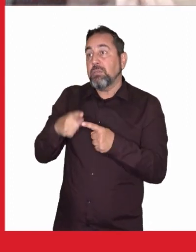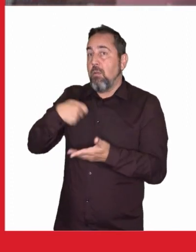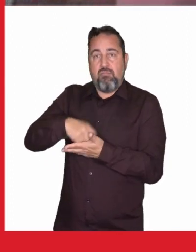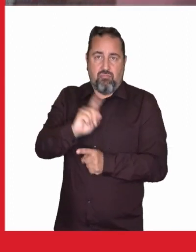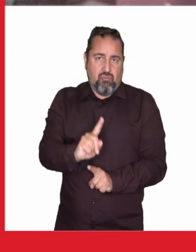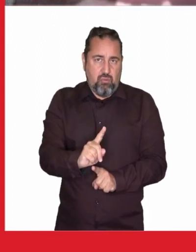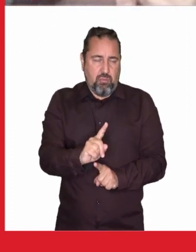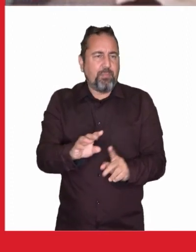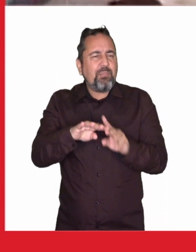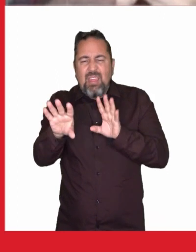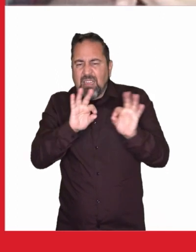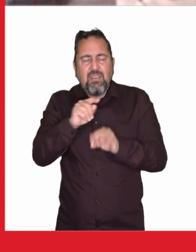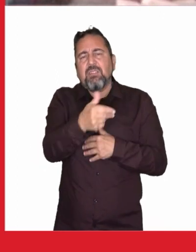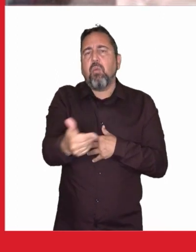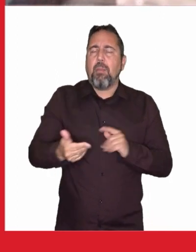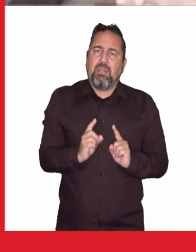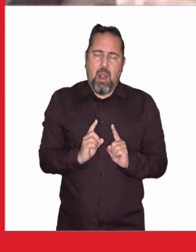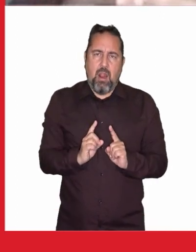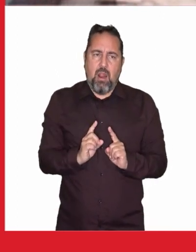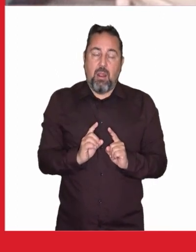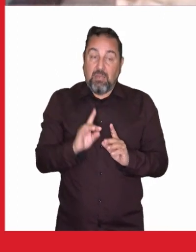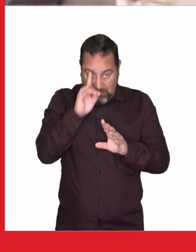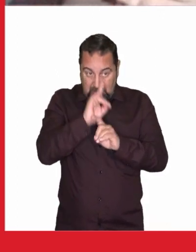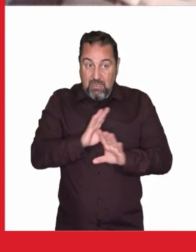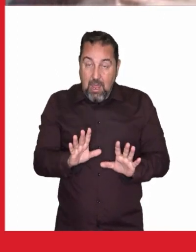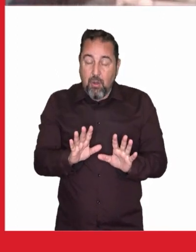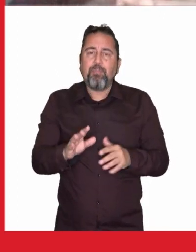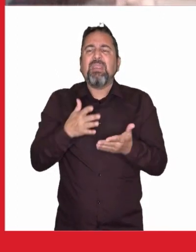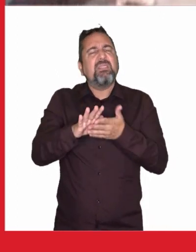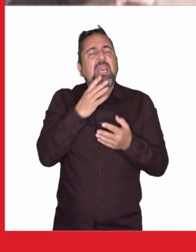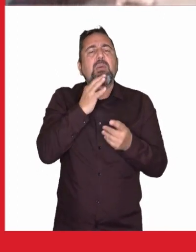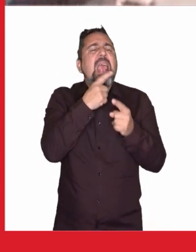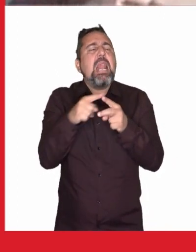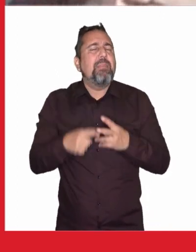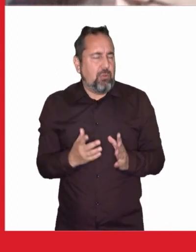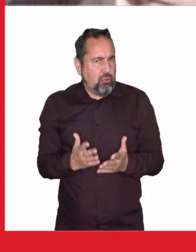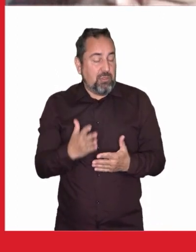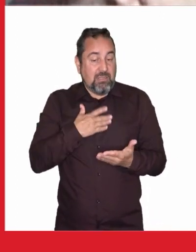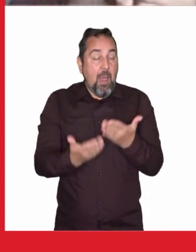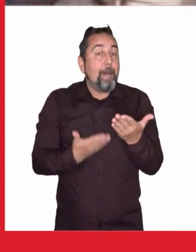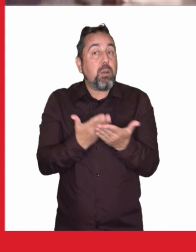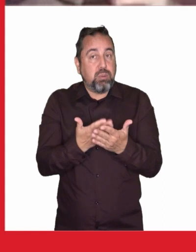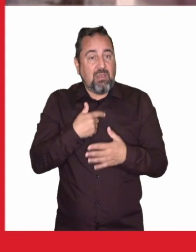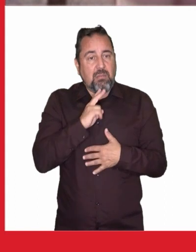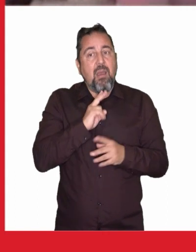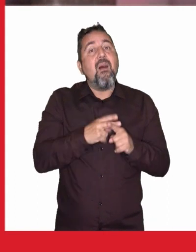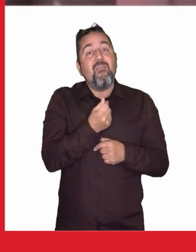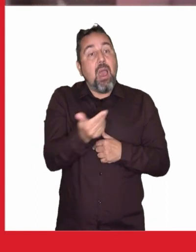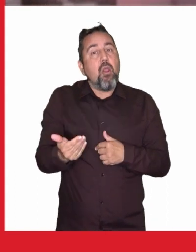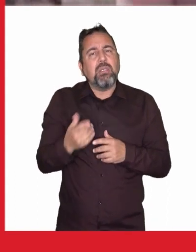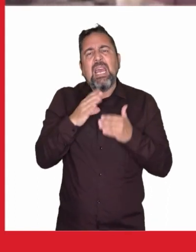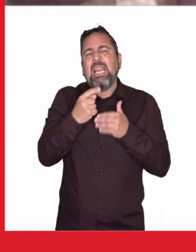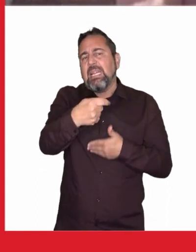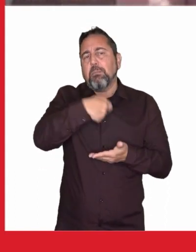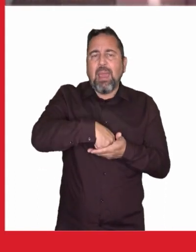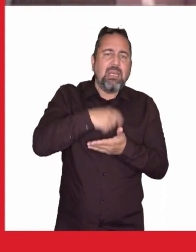que el cliente está dispuesto a pagar y cosas por las que no. Identificar esto es fundamental, ¿vale? Es decir, ¿por qué